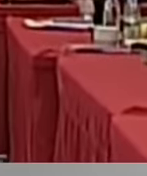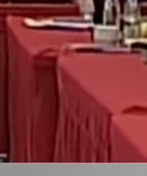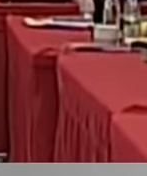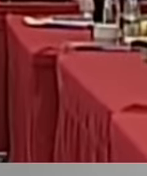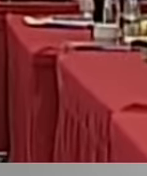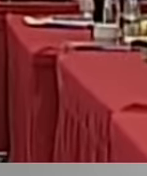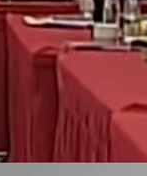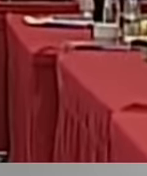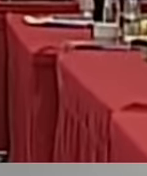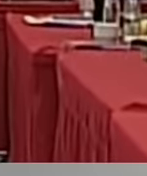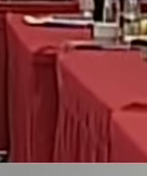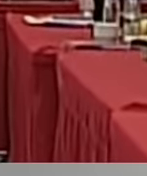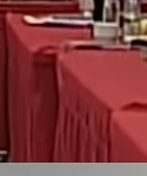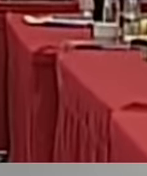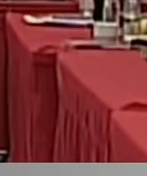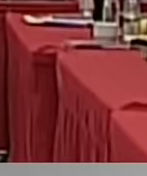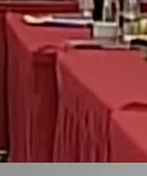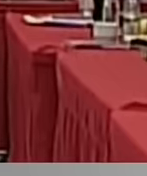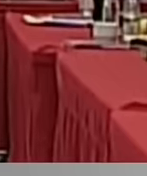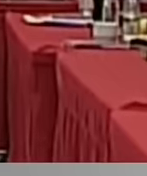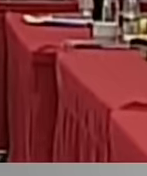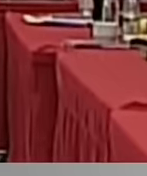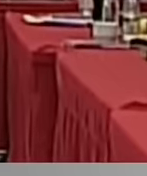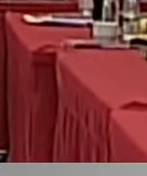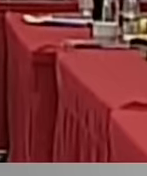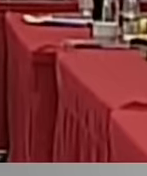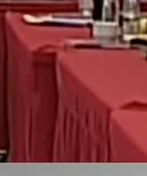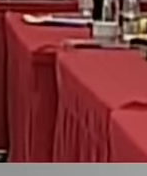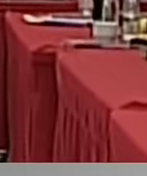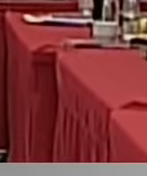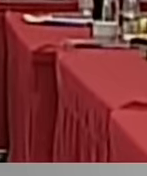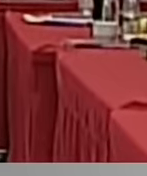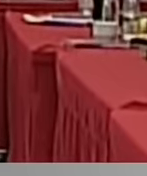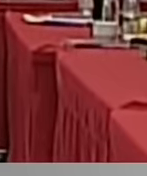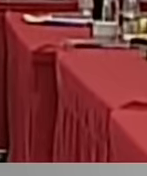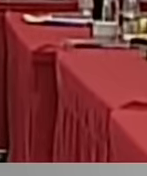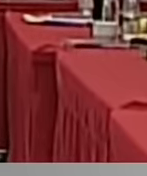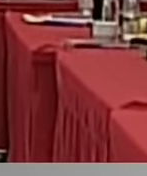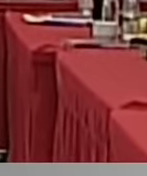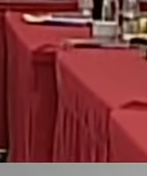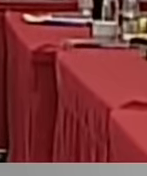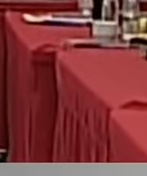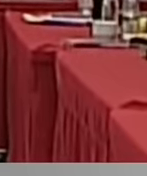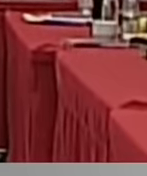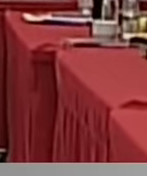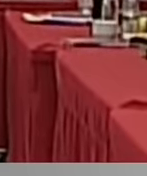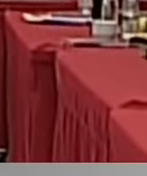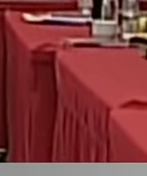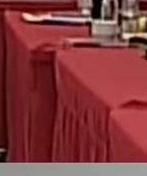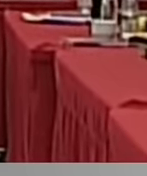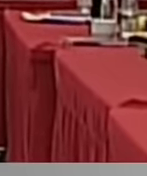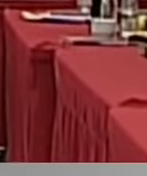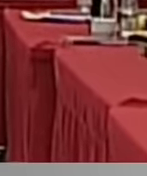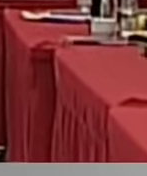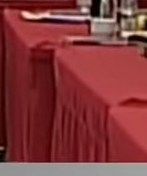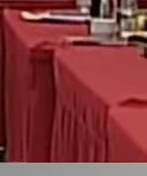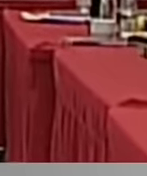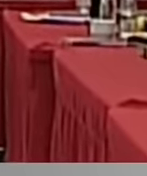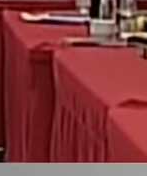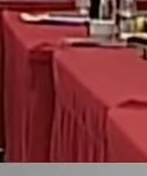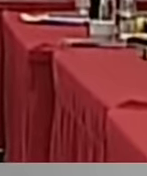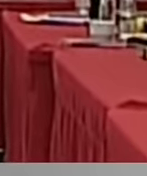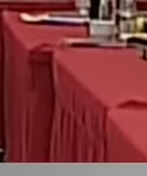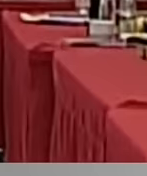de venir acá al estado Carabobo, acá a Valencia, a inaugurar, a